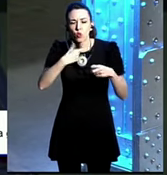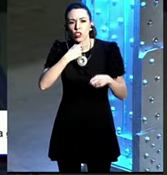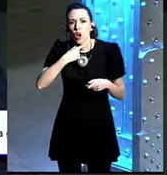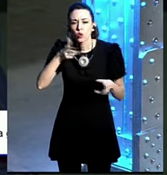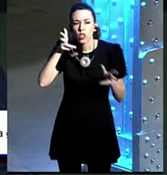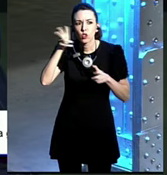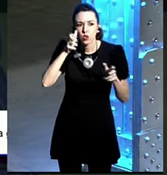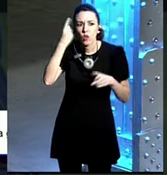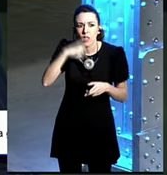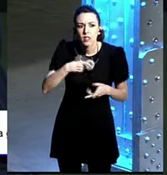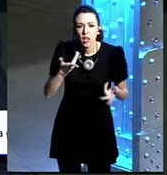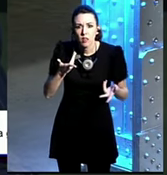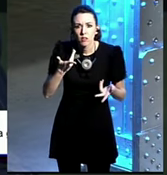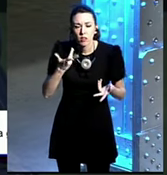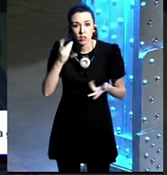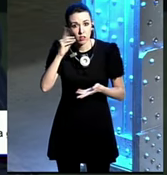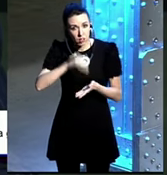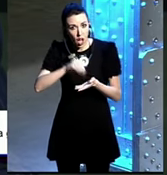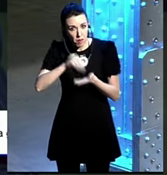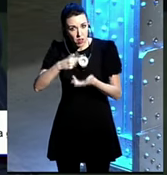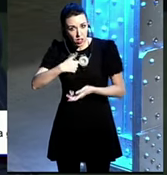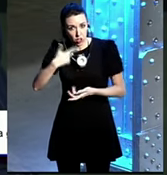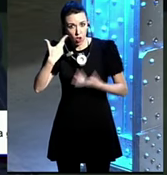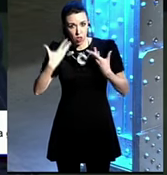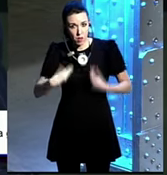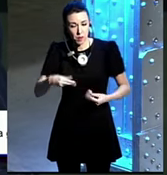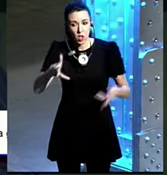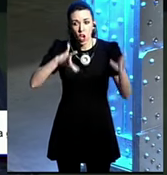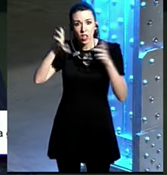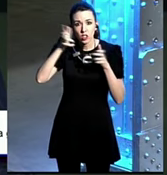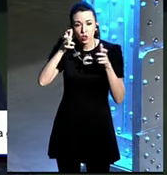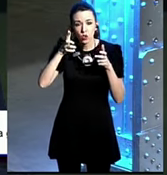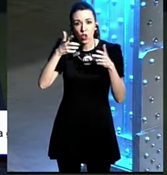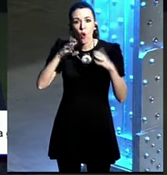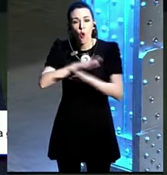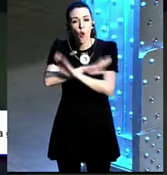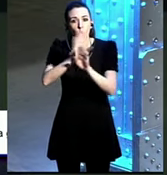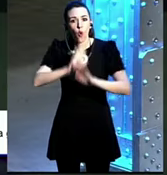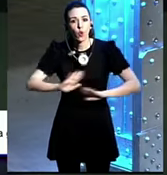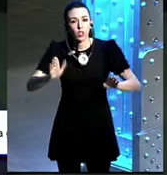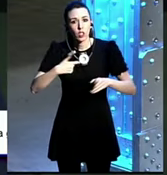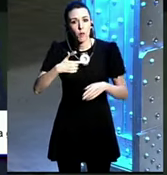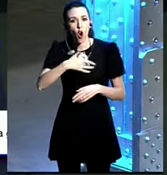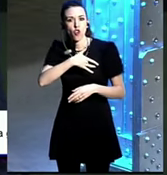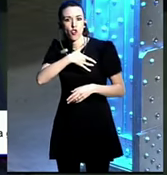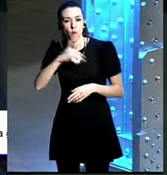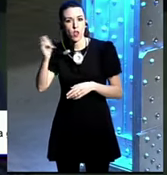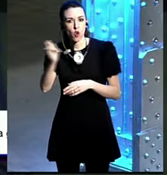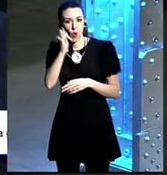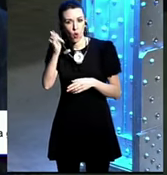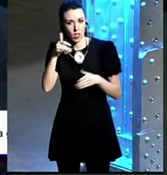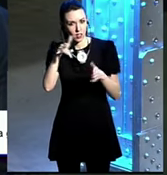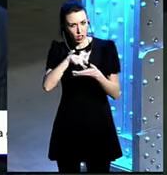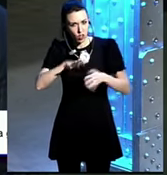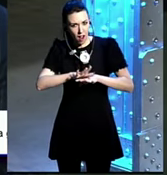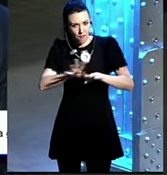gusta escuchar. ¿Sabes qué? A menudo, cuando estoy deprimido, escucho la parte final de Romeo y Julieta. Es un ballet y